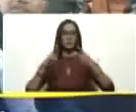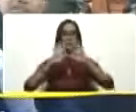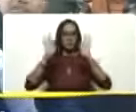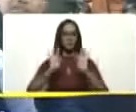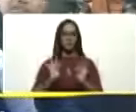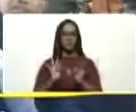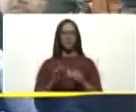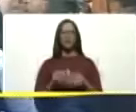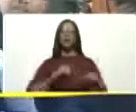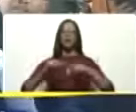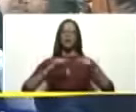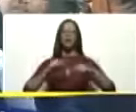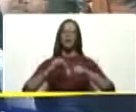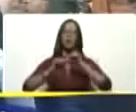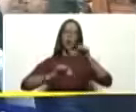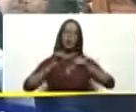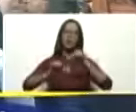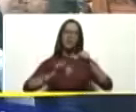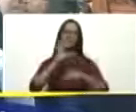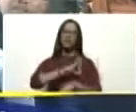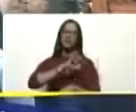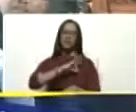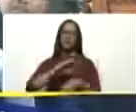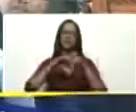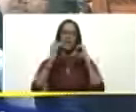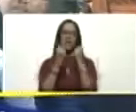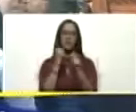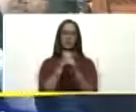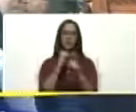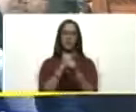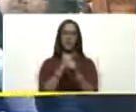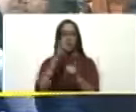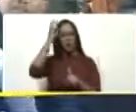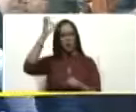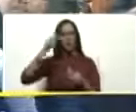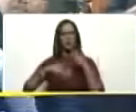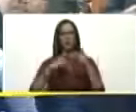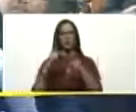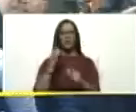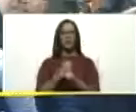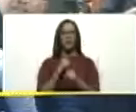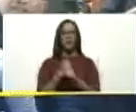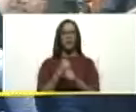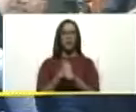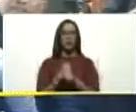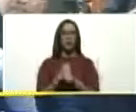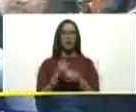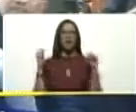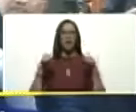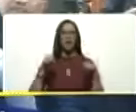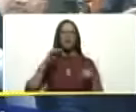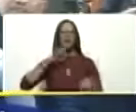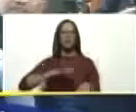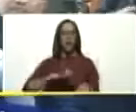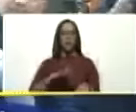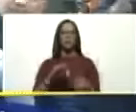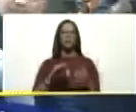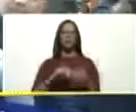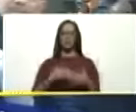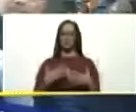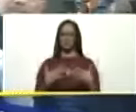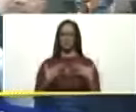gestión colectiva, socialista de la clase obrera, los consejos productivos de trabajadores. Aquí estamos,